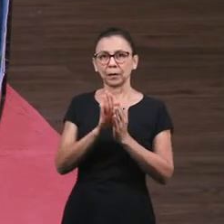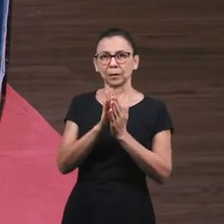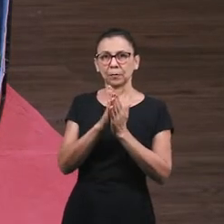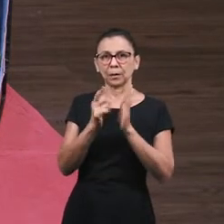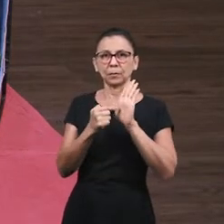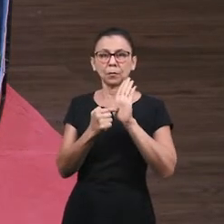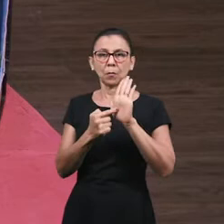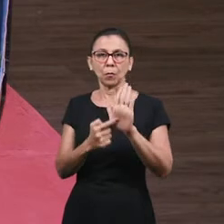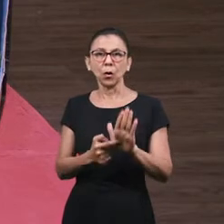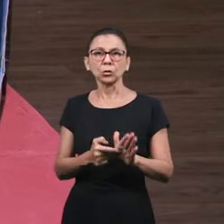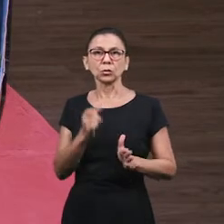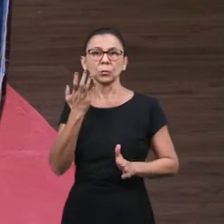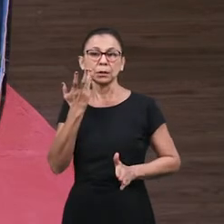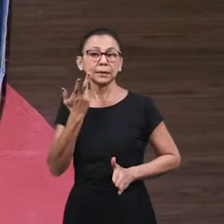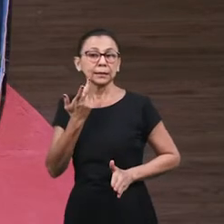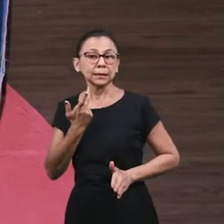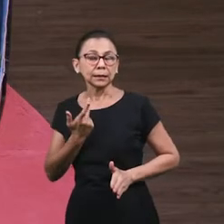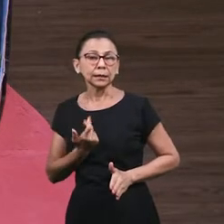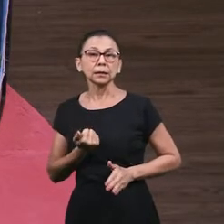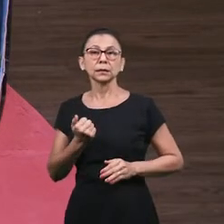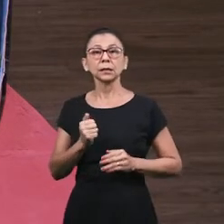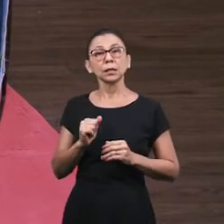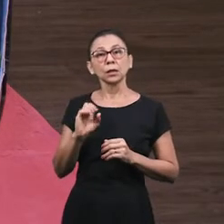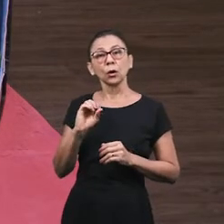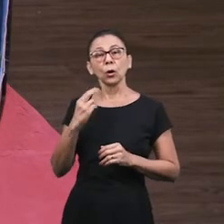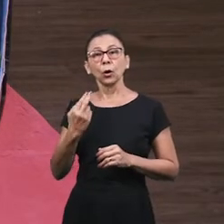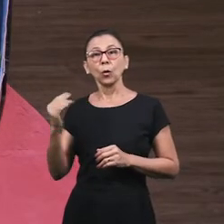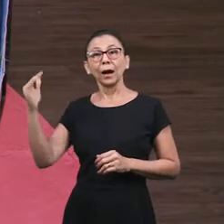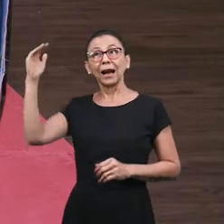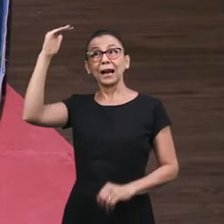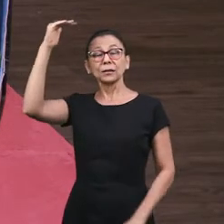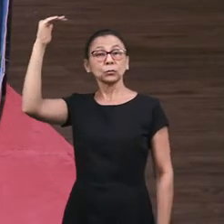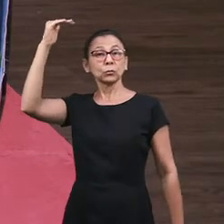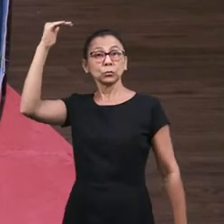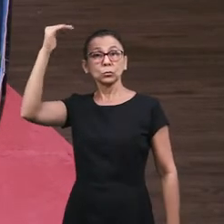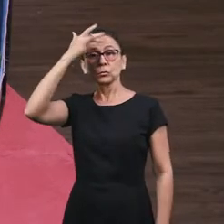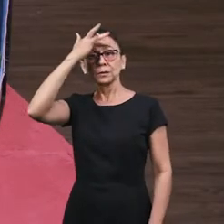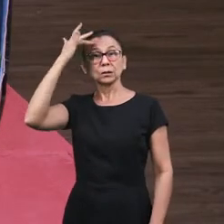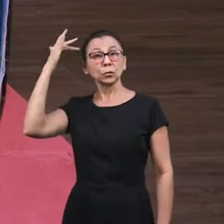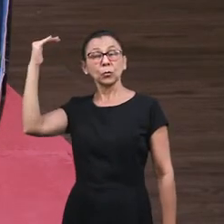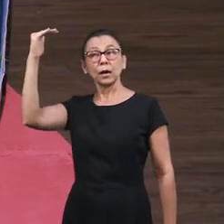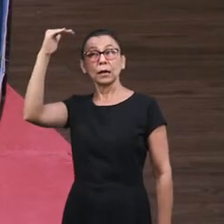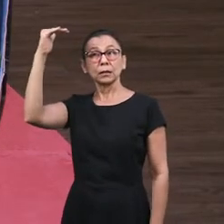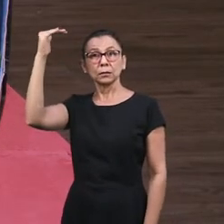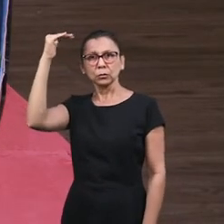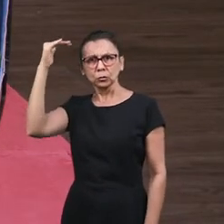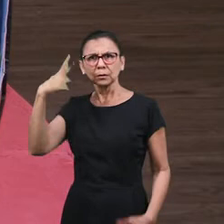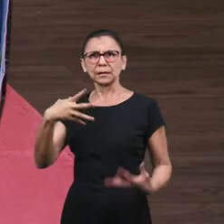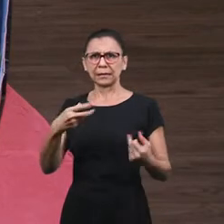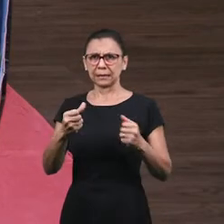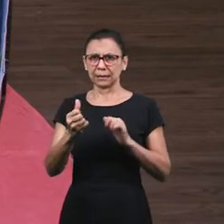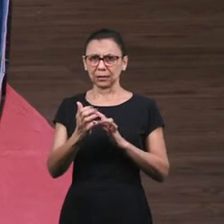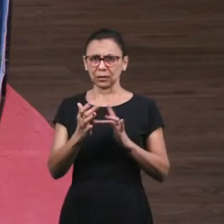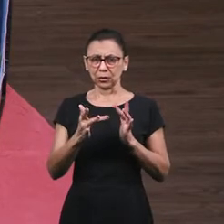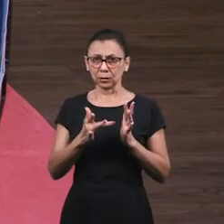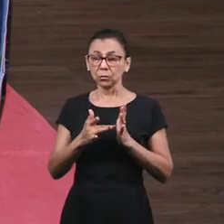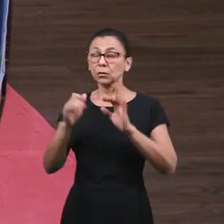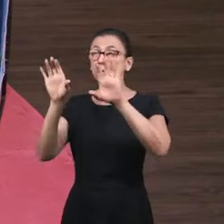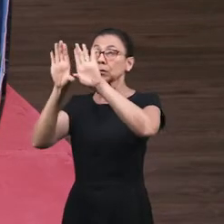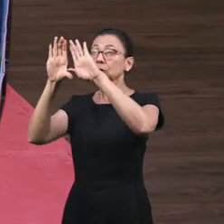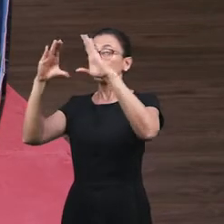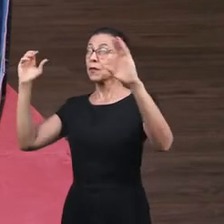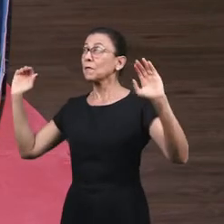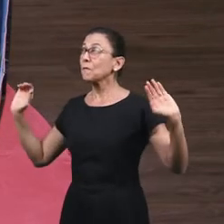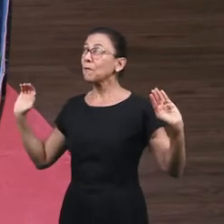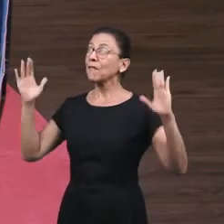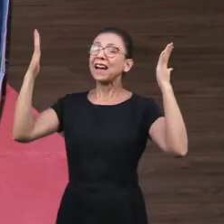o un adulto deja a Jesús nacer en su corazón, hay una fiesta en el cielo. Y hoy Jesús quiere